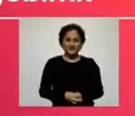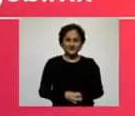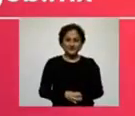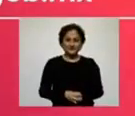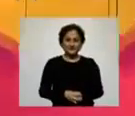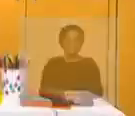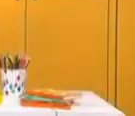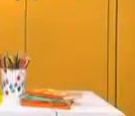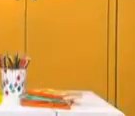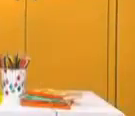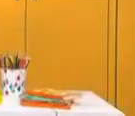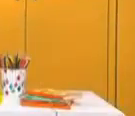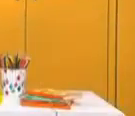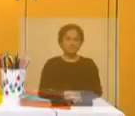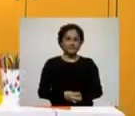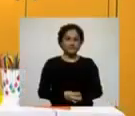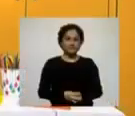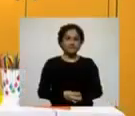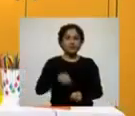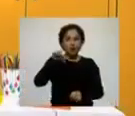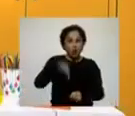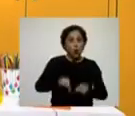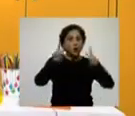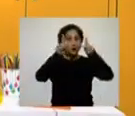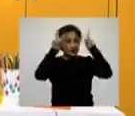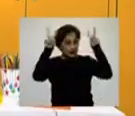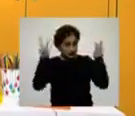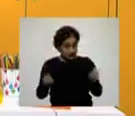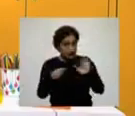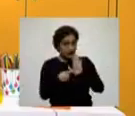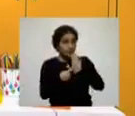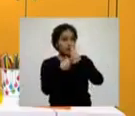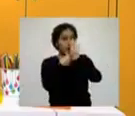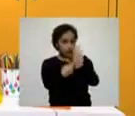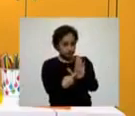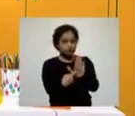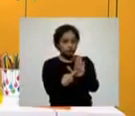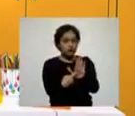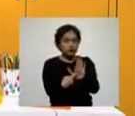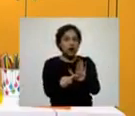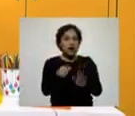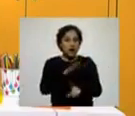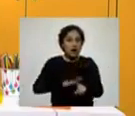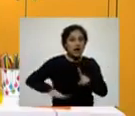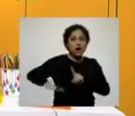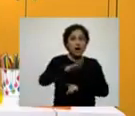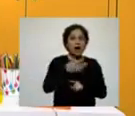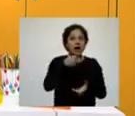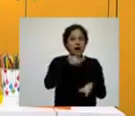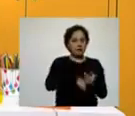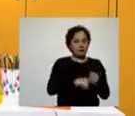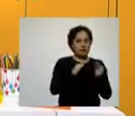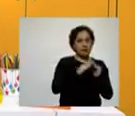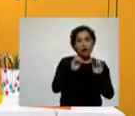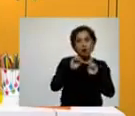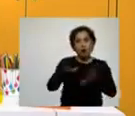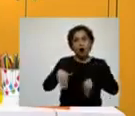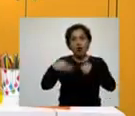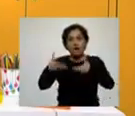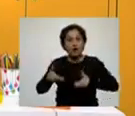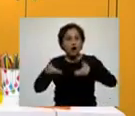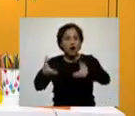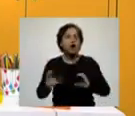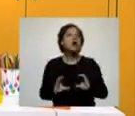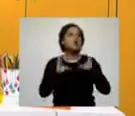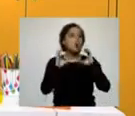conaliteg.sep.gob.mx. Hoy vimos cómo evitar estar en riesgo dentro y fuera de casa. Y conocimos un cuento